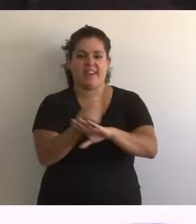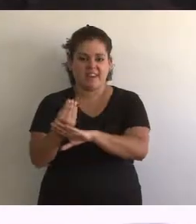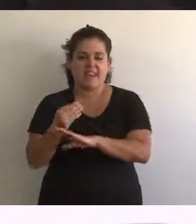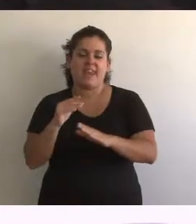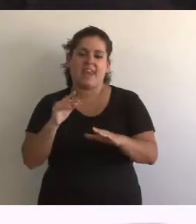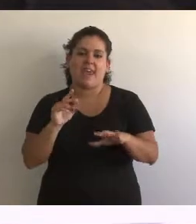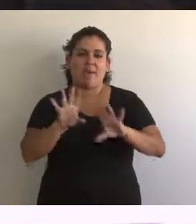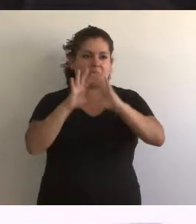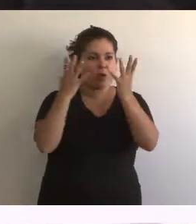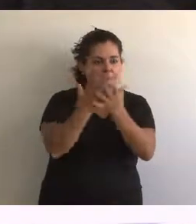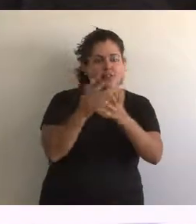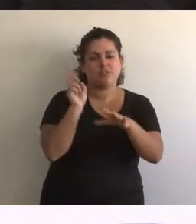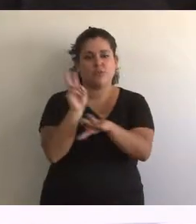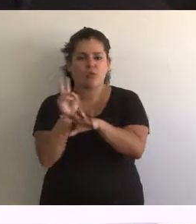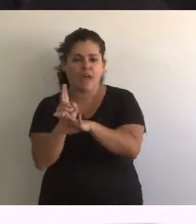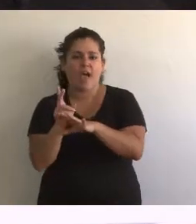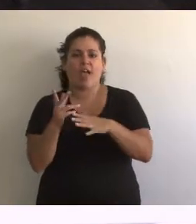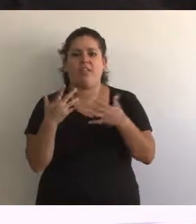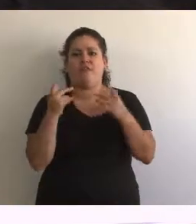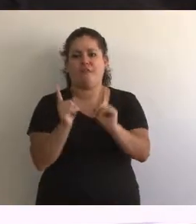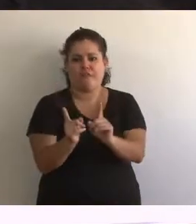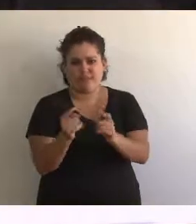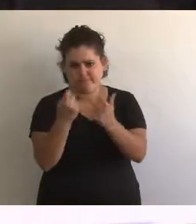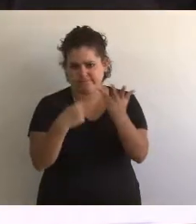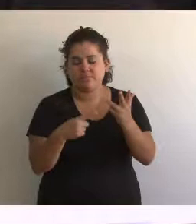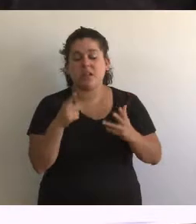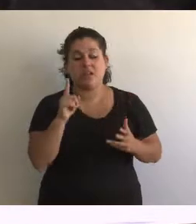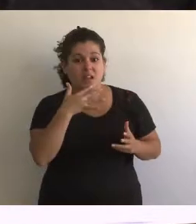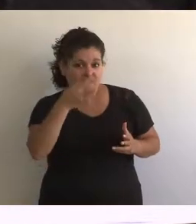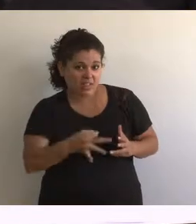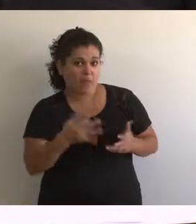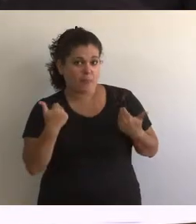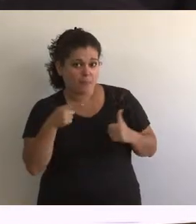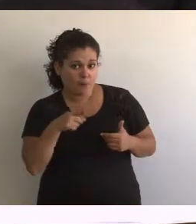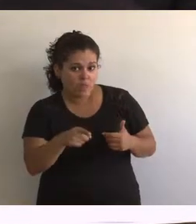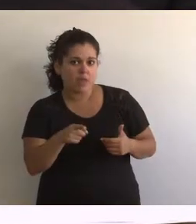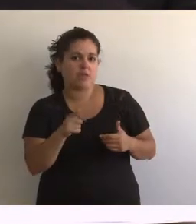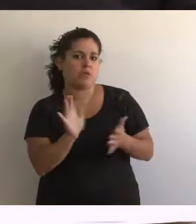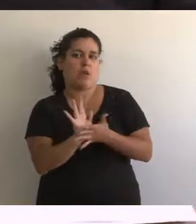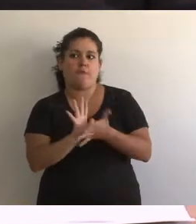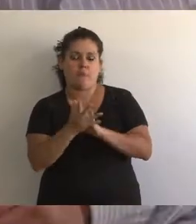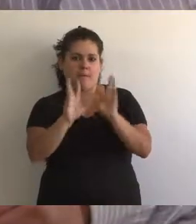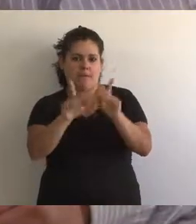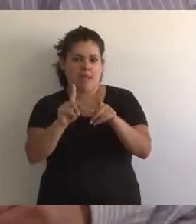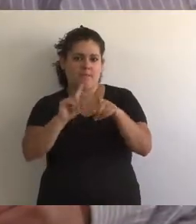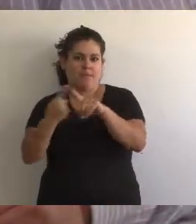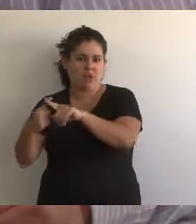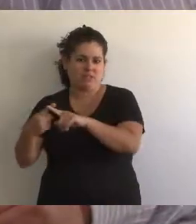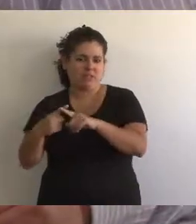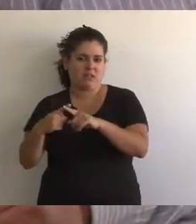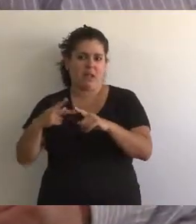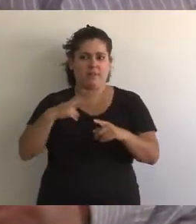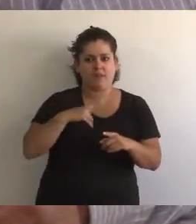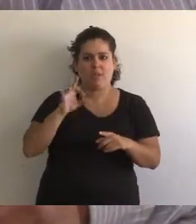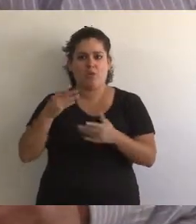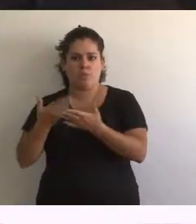medio ambiente cuidado y sustentable, y hacerlo desde distintas políticas públicas y